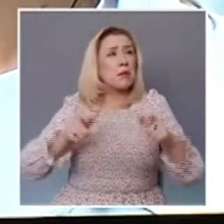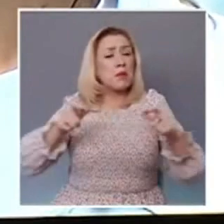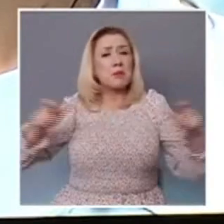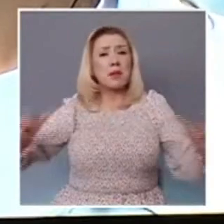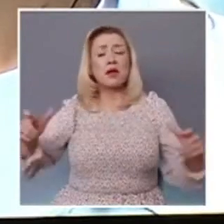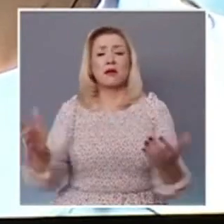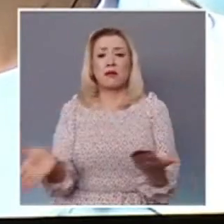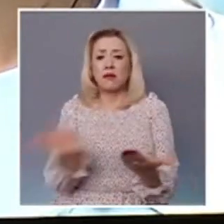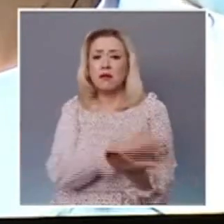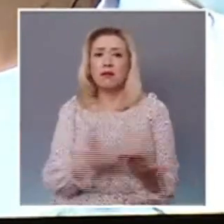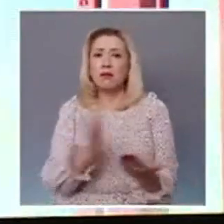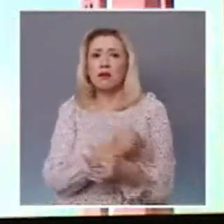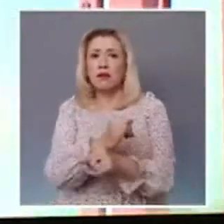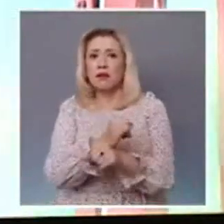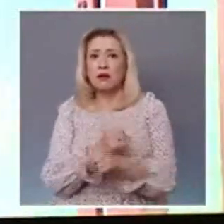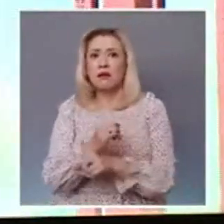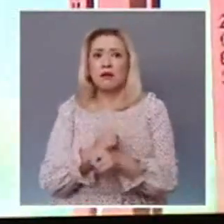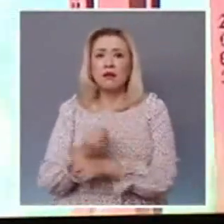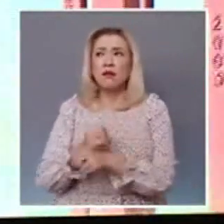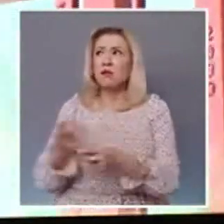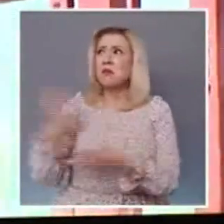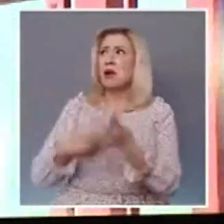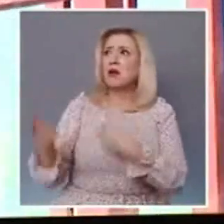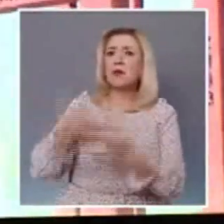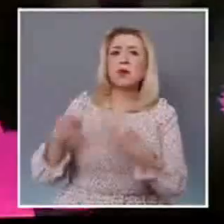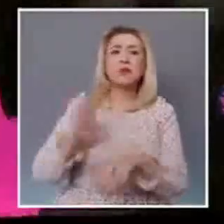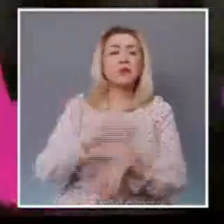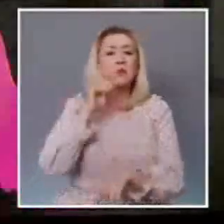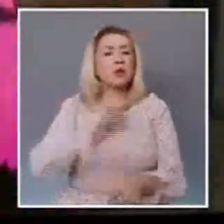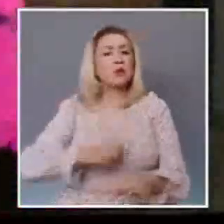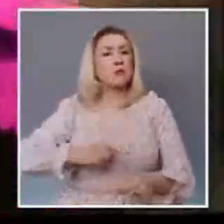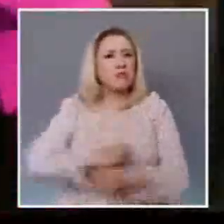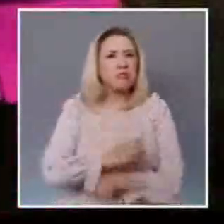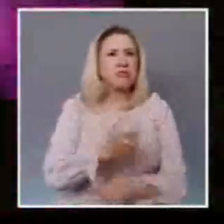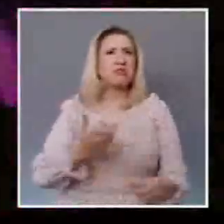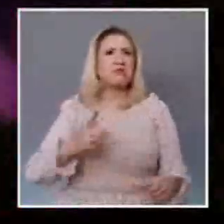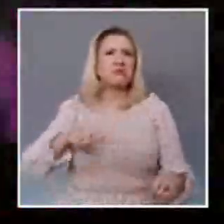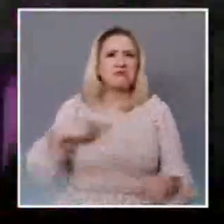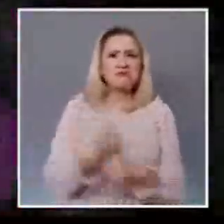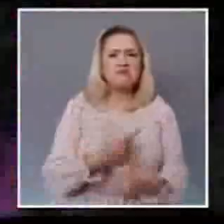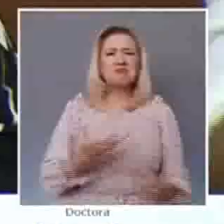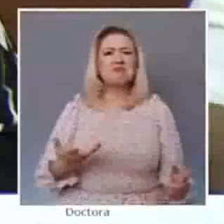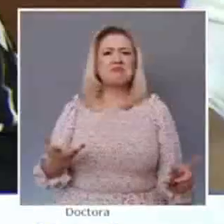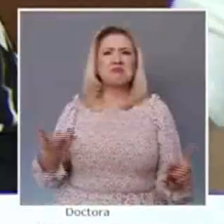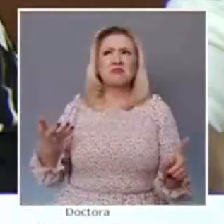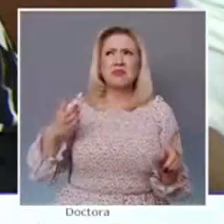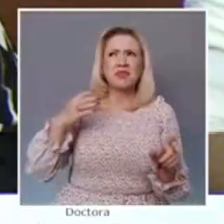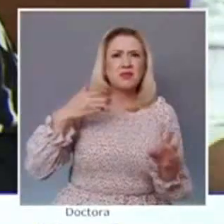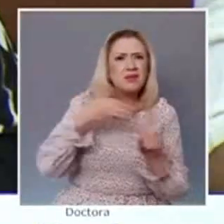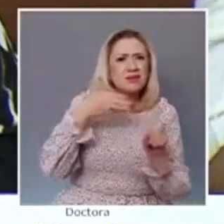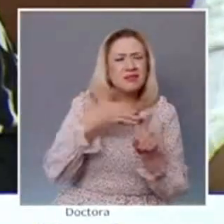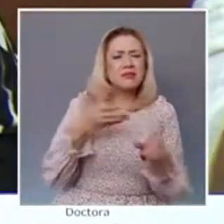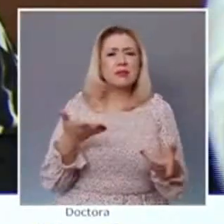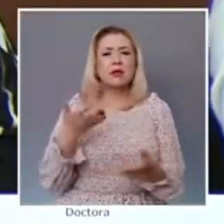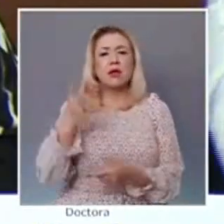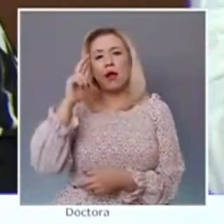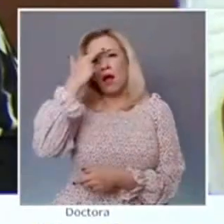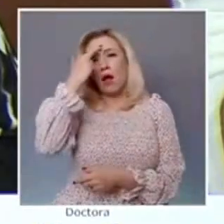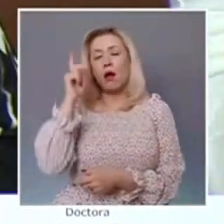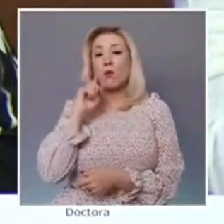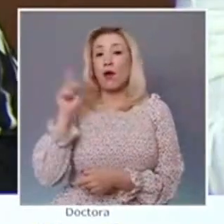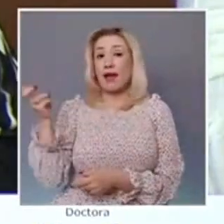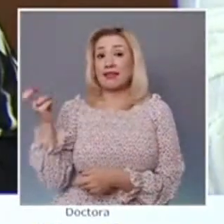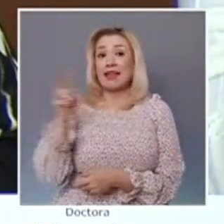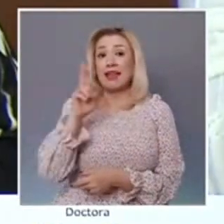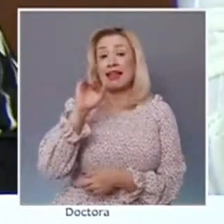por diferentes tipos de violencia contra las mujeres. Además, Irinea Buendía contó lo ocurrido con su hija Mariana Lima y agradeció a los